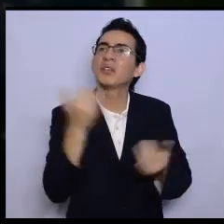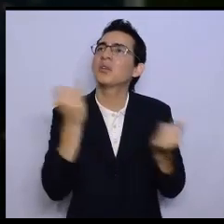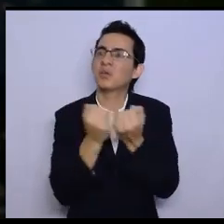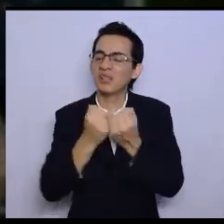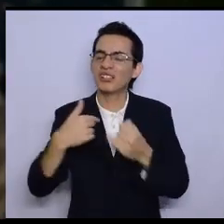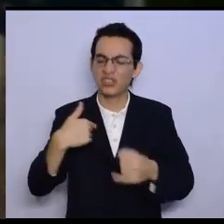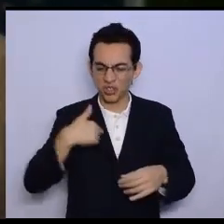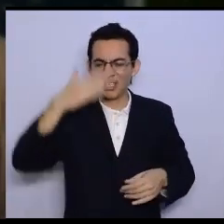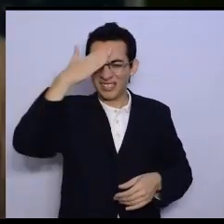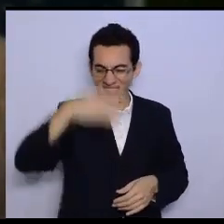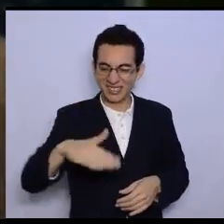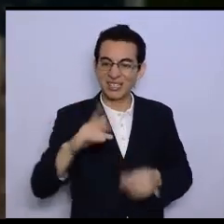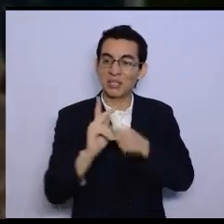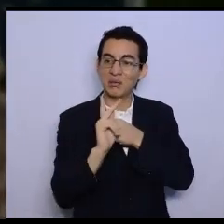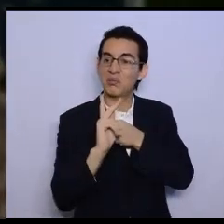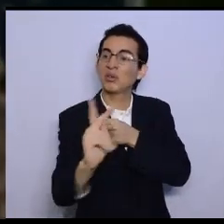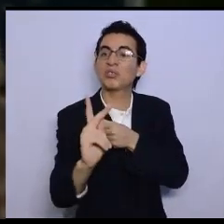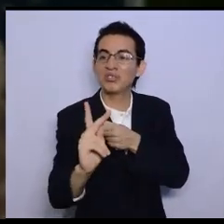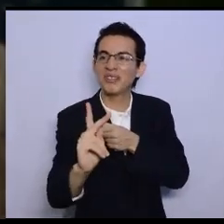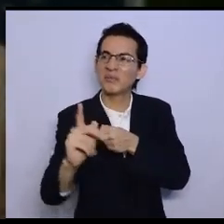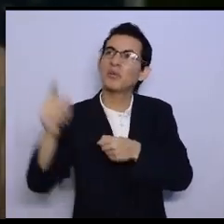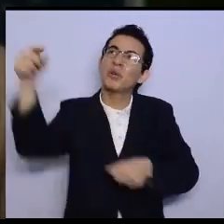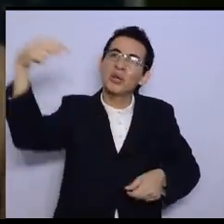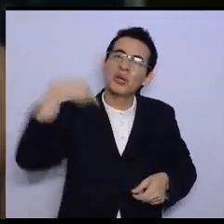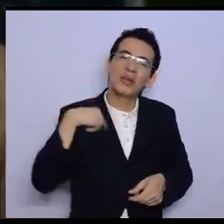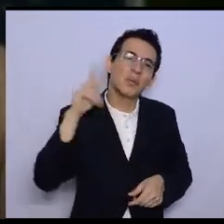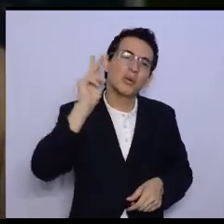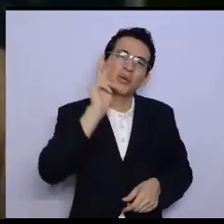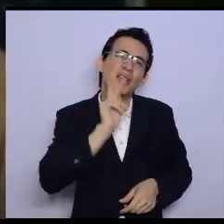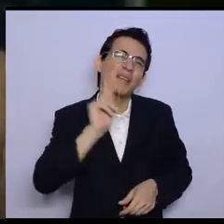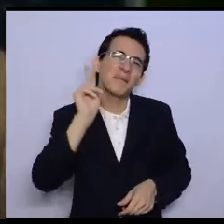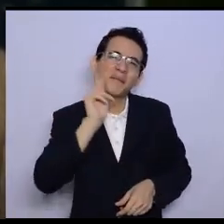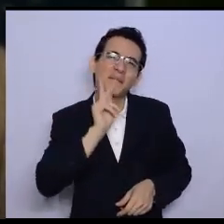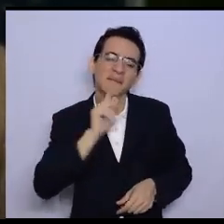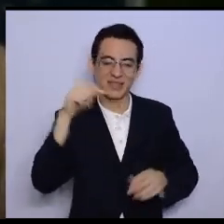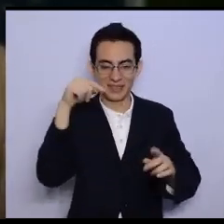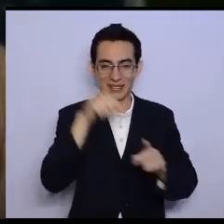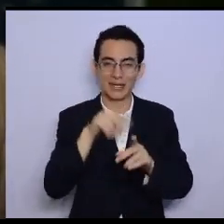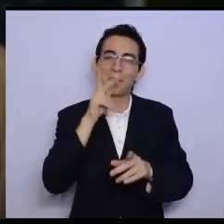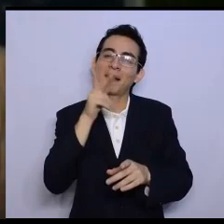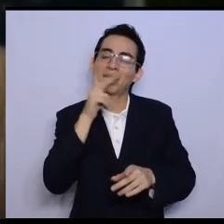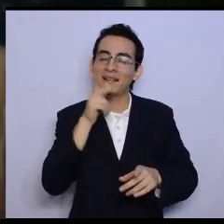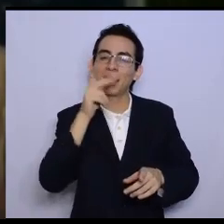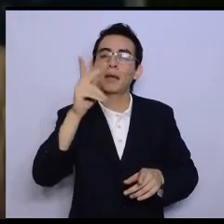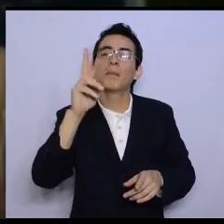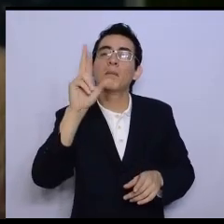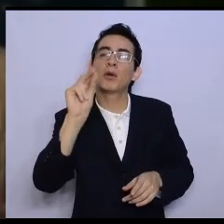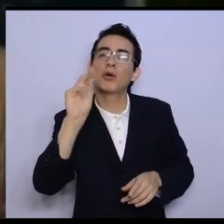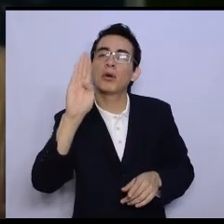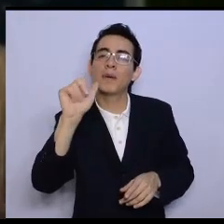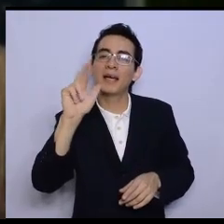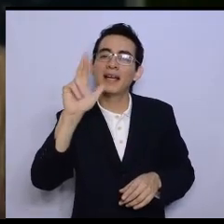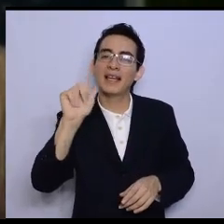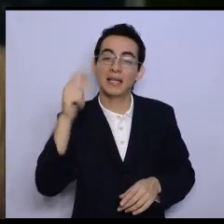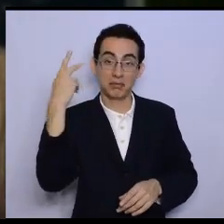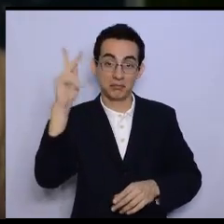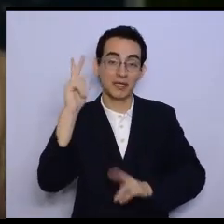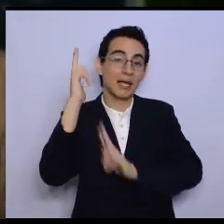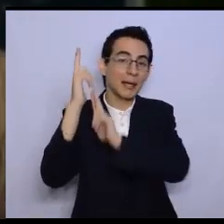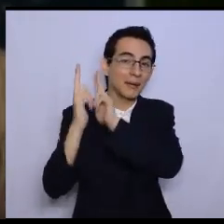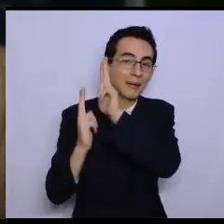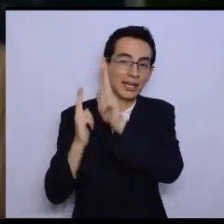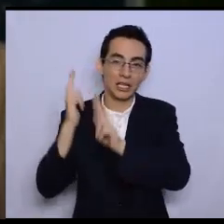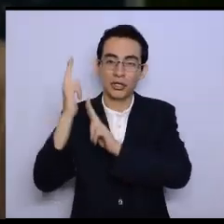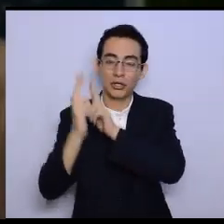Aquí la frase me probará es del hebreo bakhan. Esa palabra es la que se usa